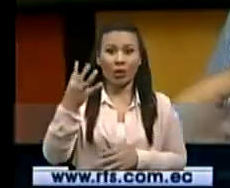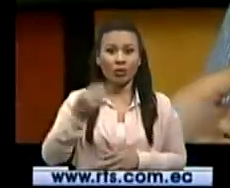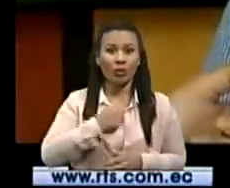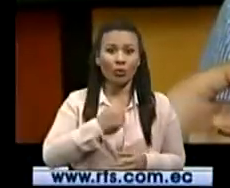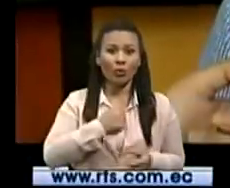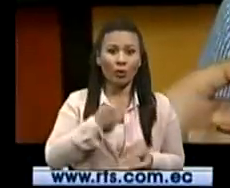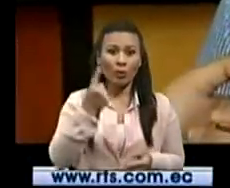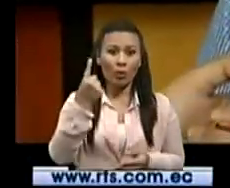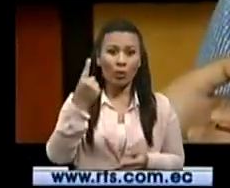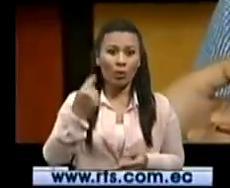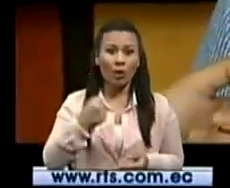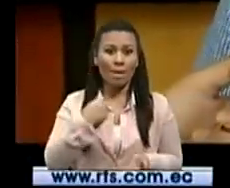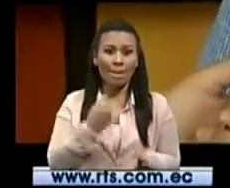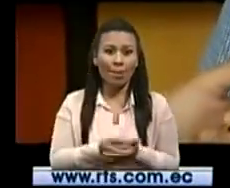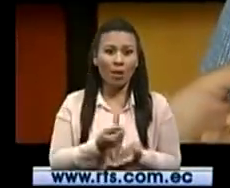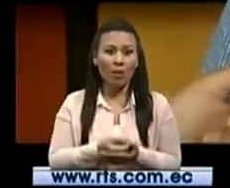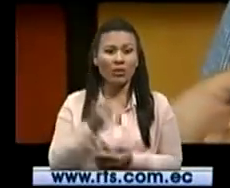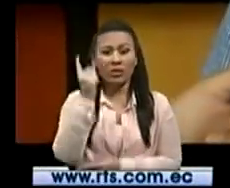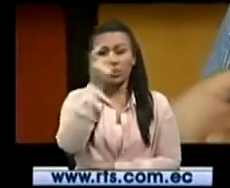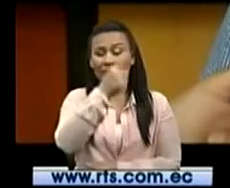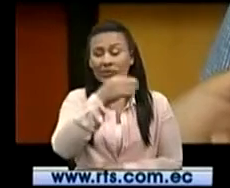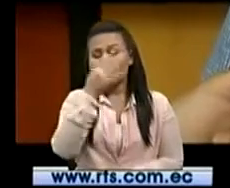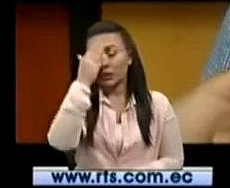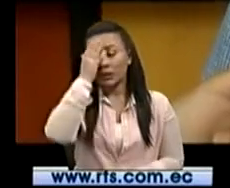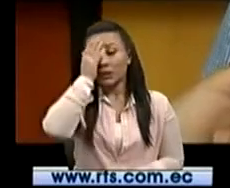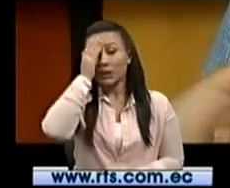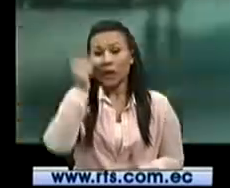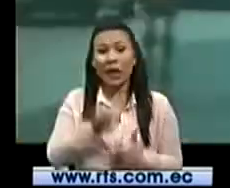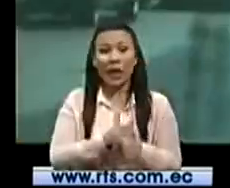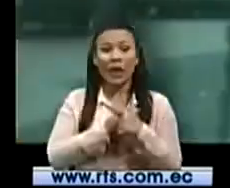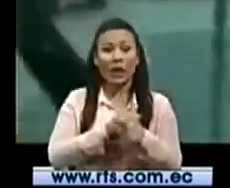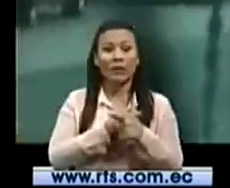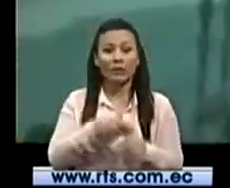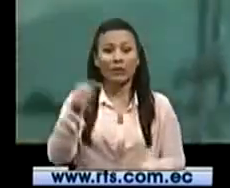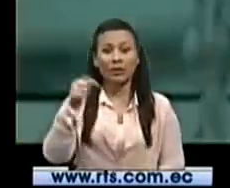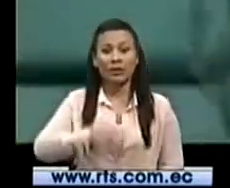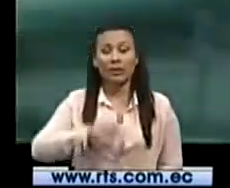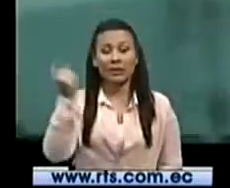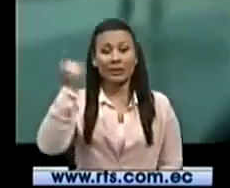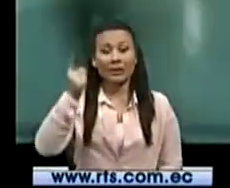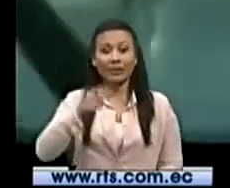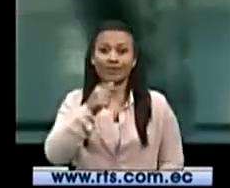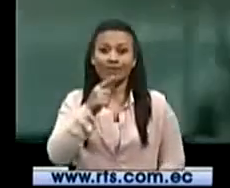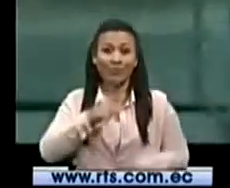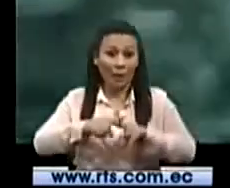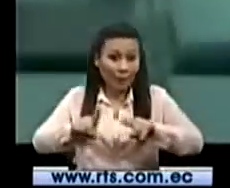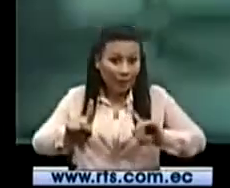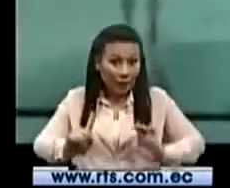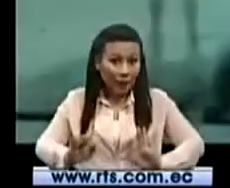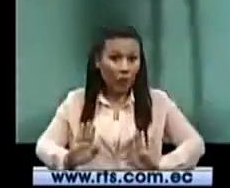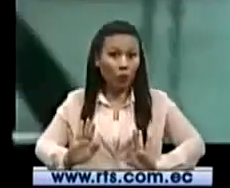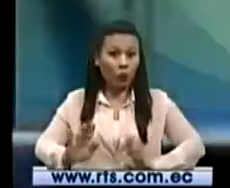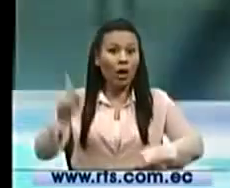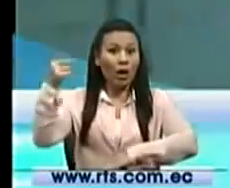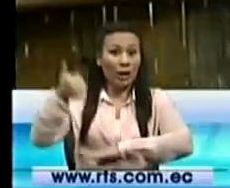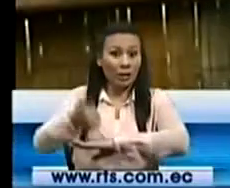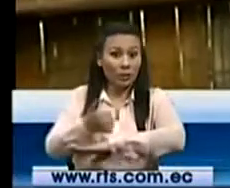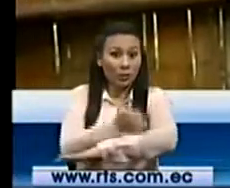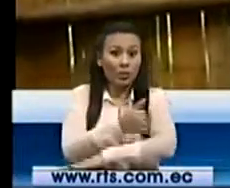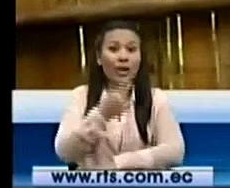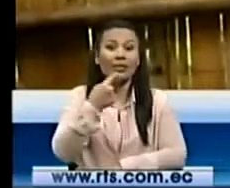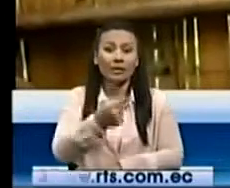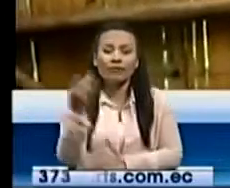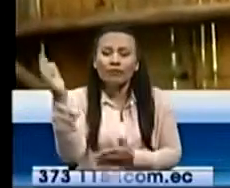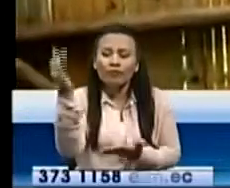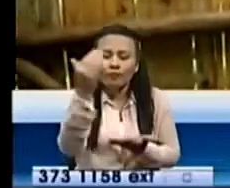estuvo pendiente de las emergencias que se presentaron. Según las autoridades, en las próximas horas evaluarán los daños